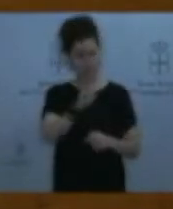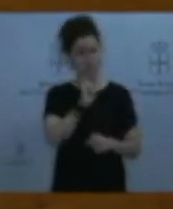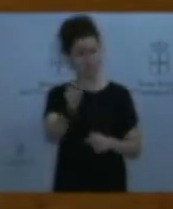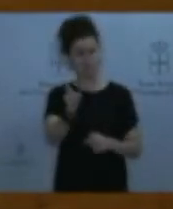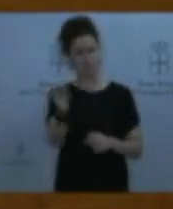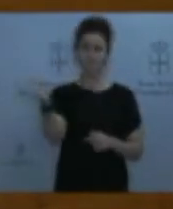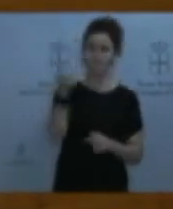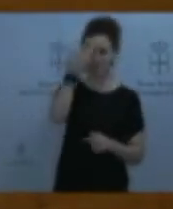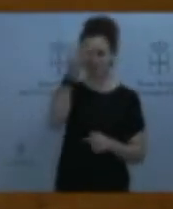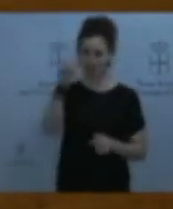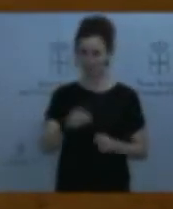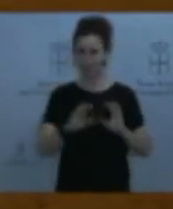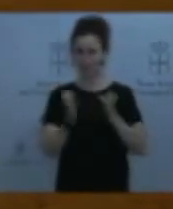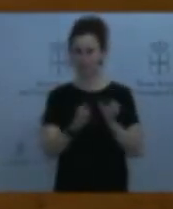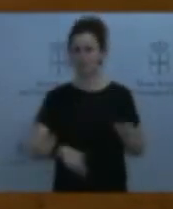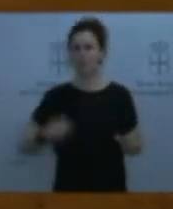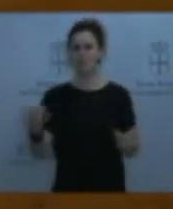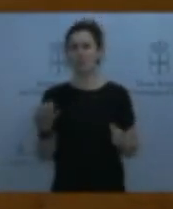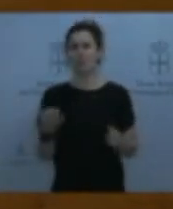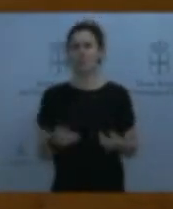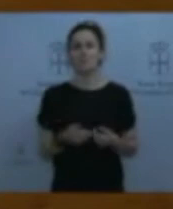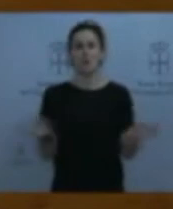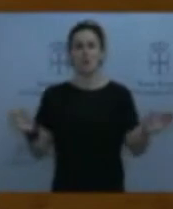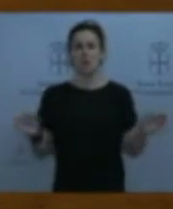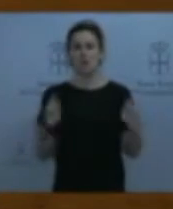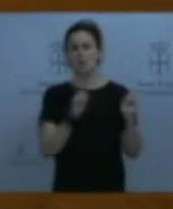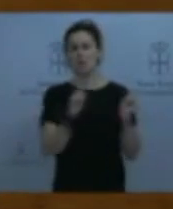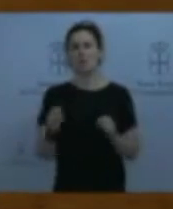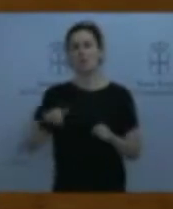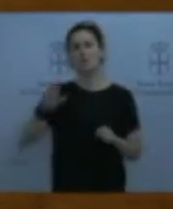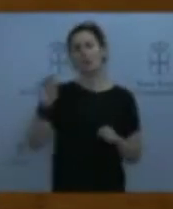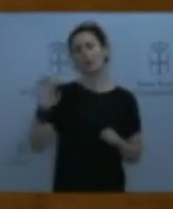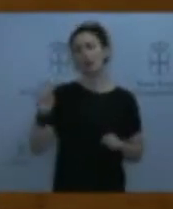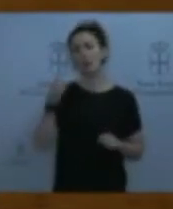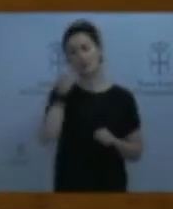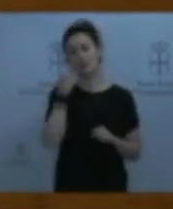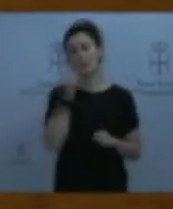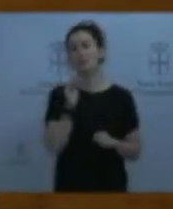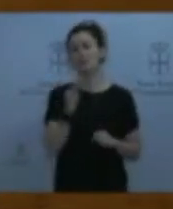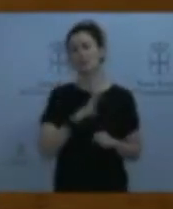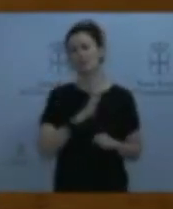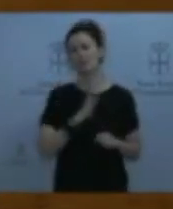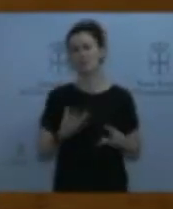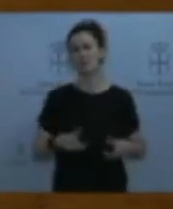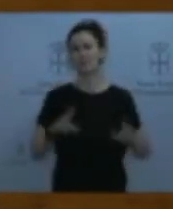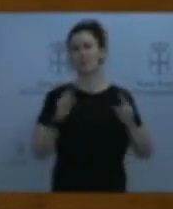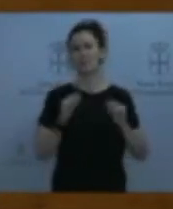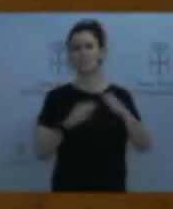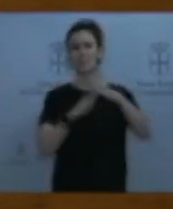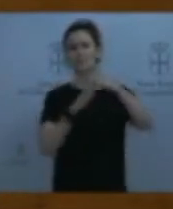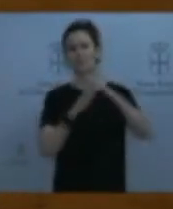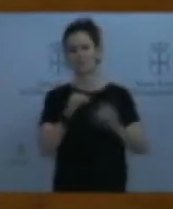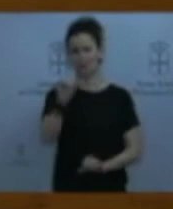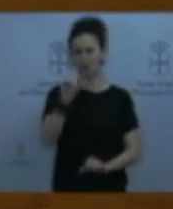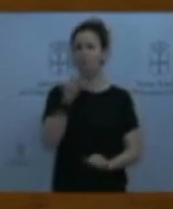una vez por todas. Hay que desbloquear el nombramiento de Marta Rodil. Les insto a que lo hagan, a que dejen de bloquear a Gijón, porque están